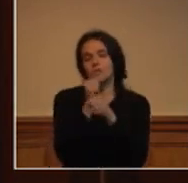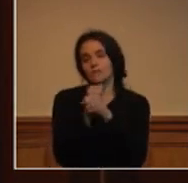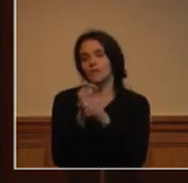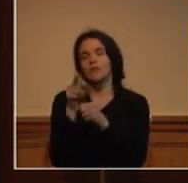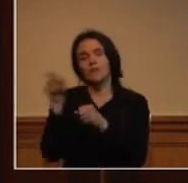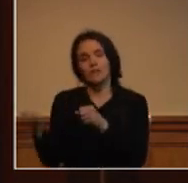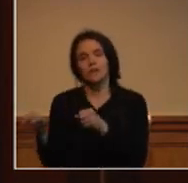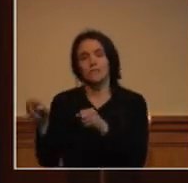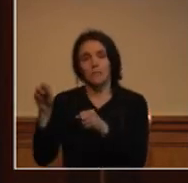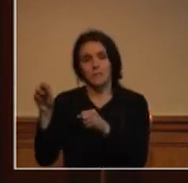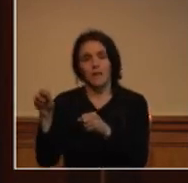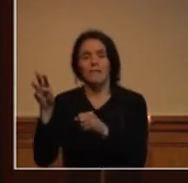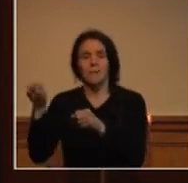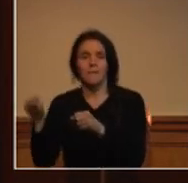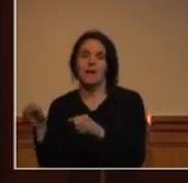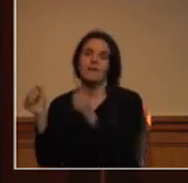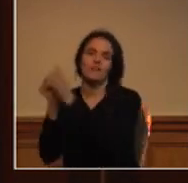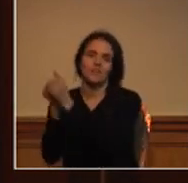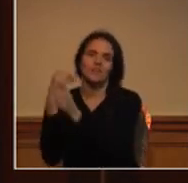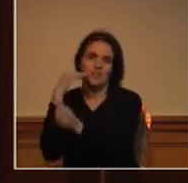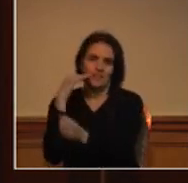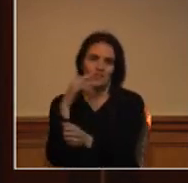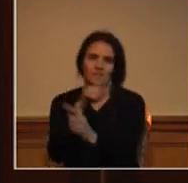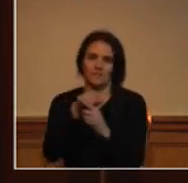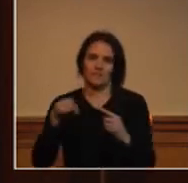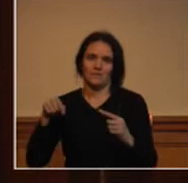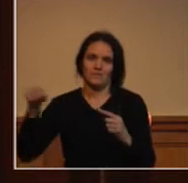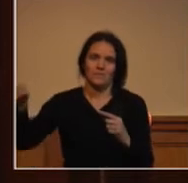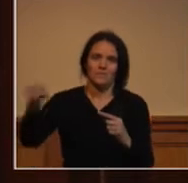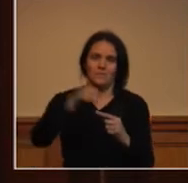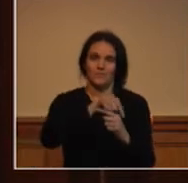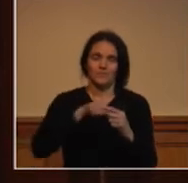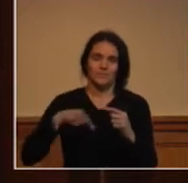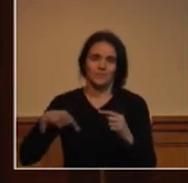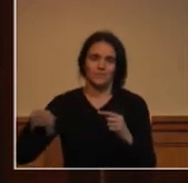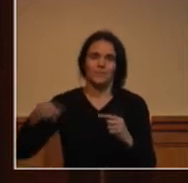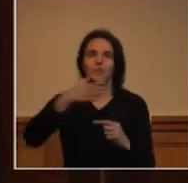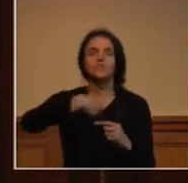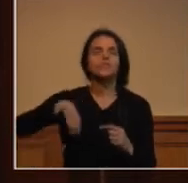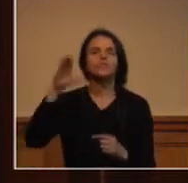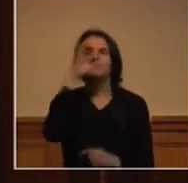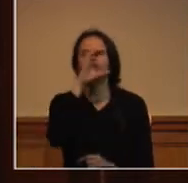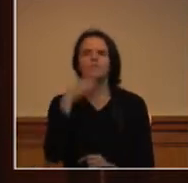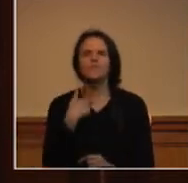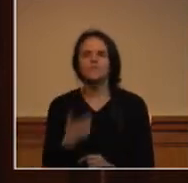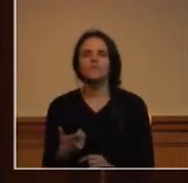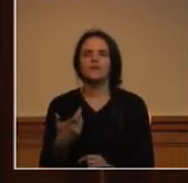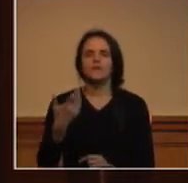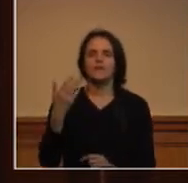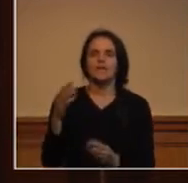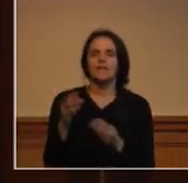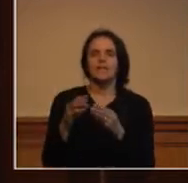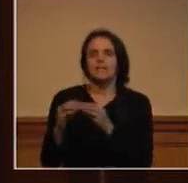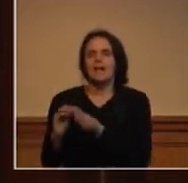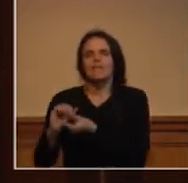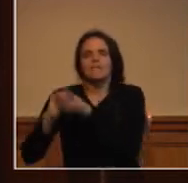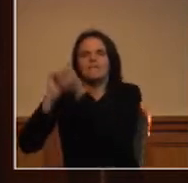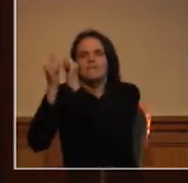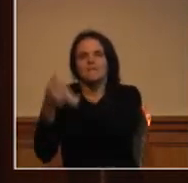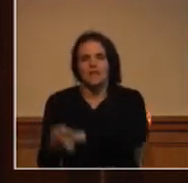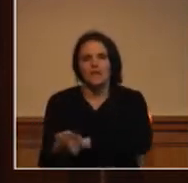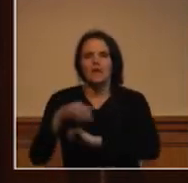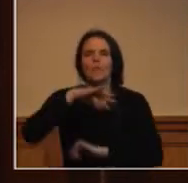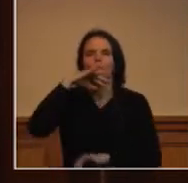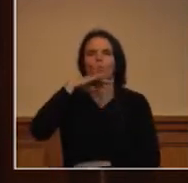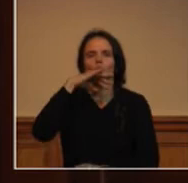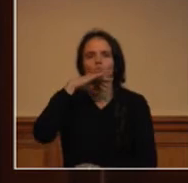los mediadores a los niños. Y de esa manera lo que buscábamos además era garantizar la transferencia del uso